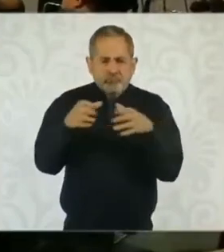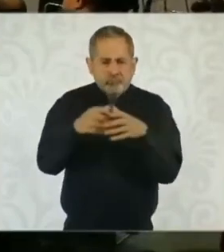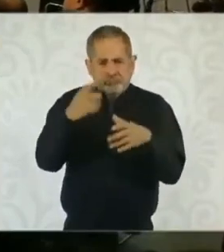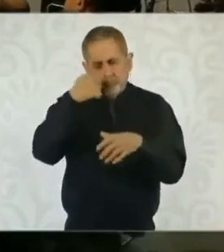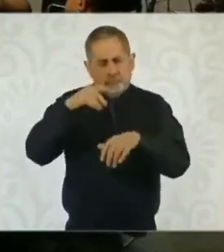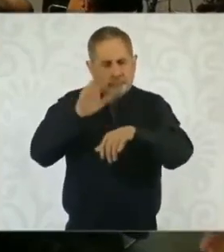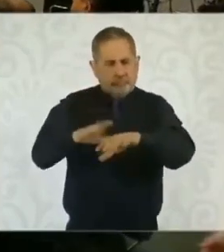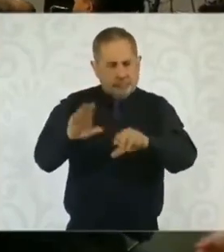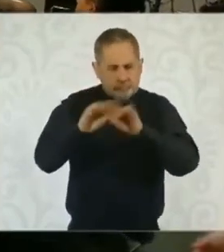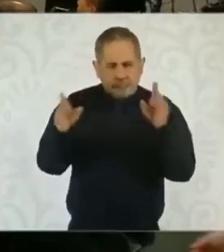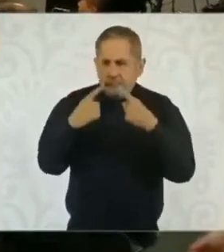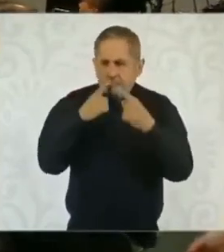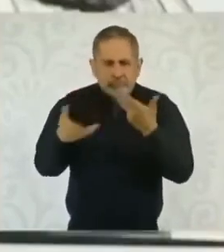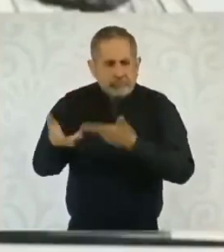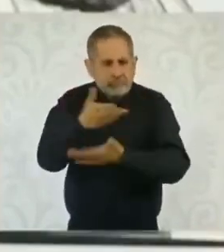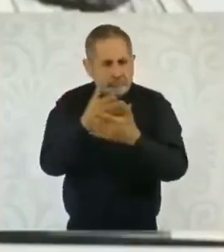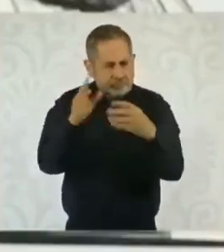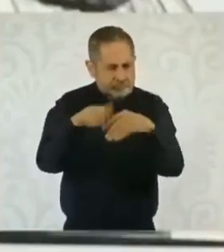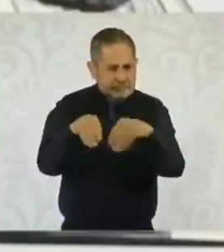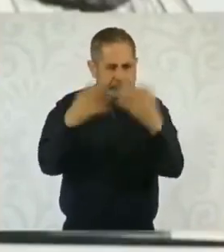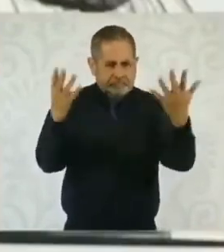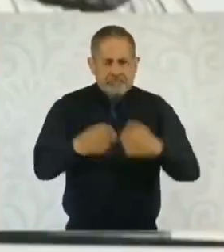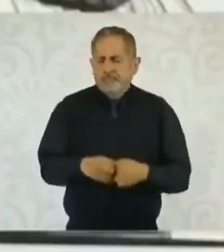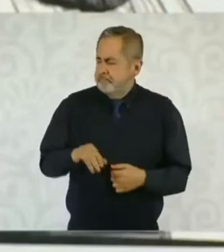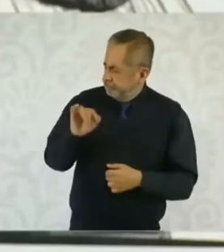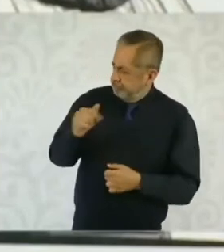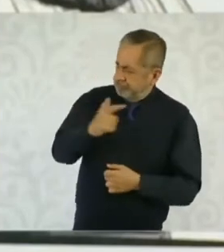aclarar todas estas dudas? Sí, tiene que haberlo para que no haya